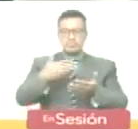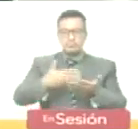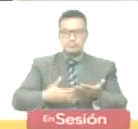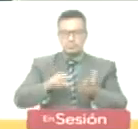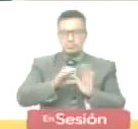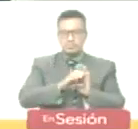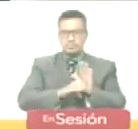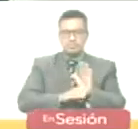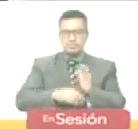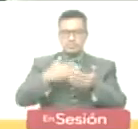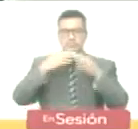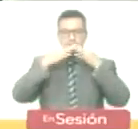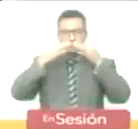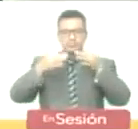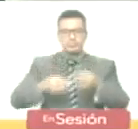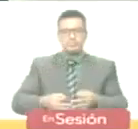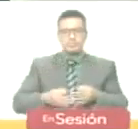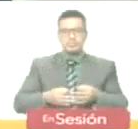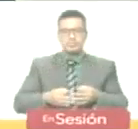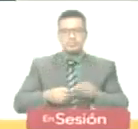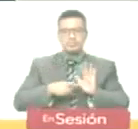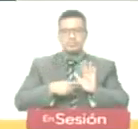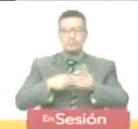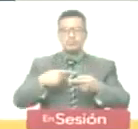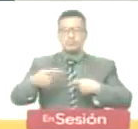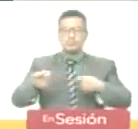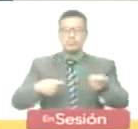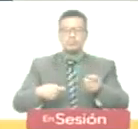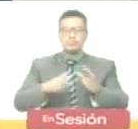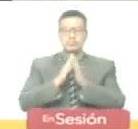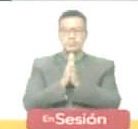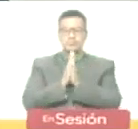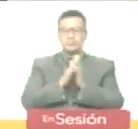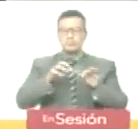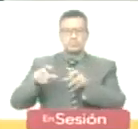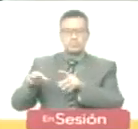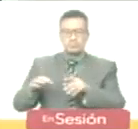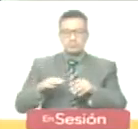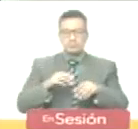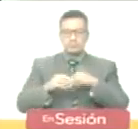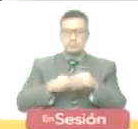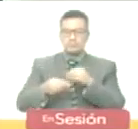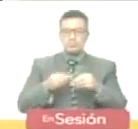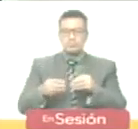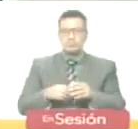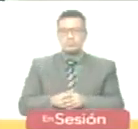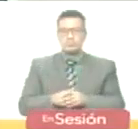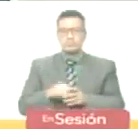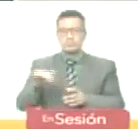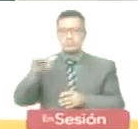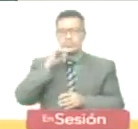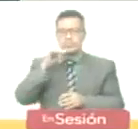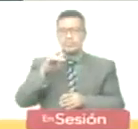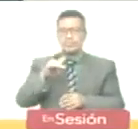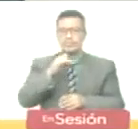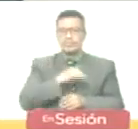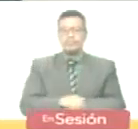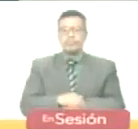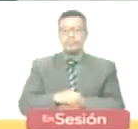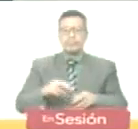Gaceta Oficial para su publicación. Por favor, ciudadana secretaria, sírvase informar al